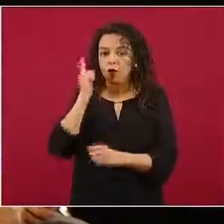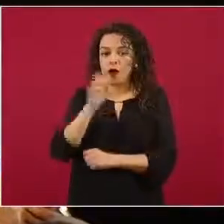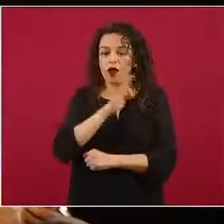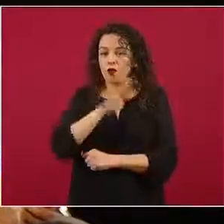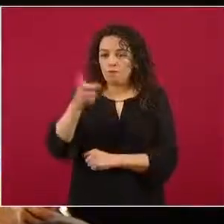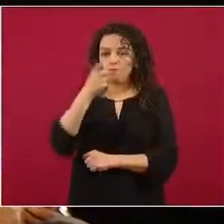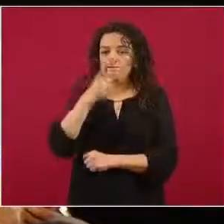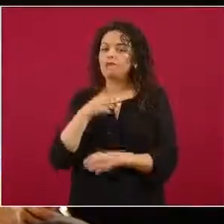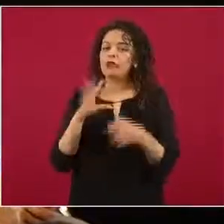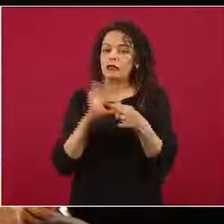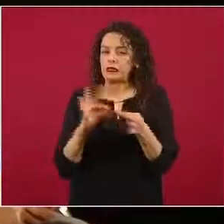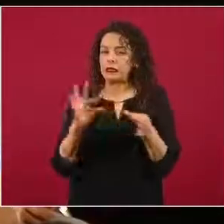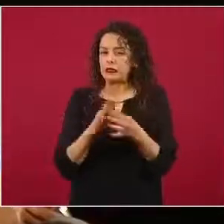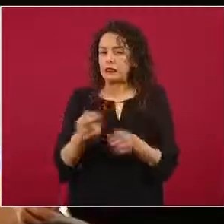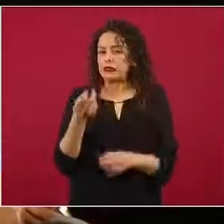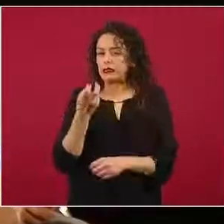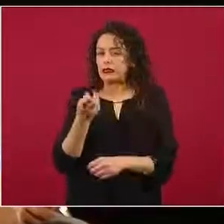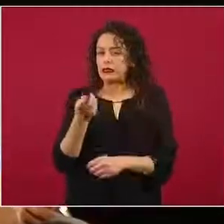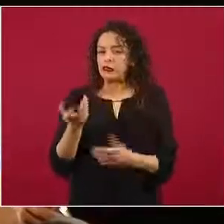un poco sobre cómo es